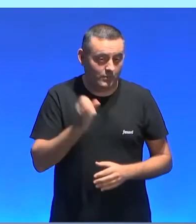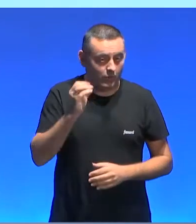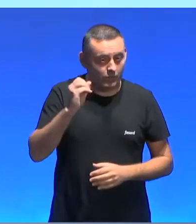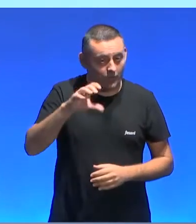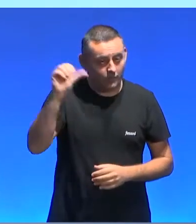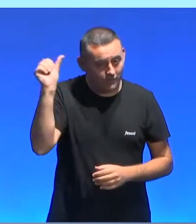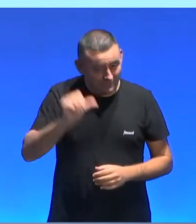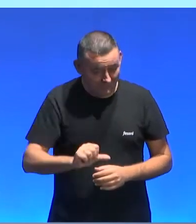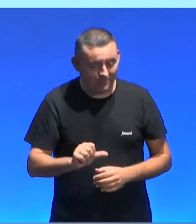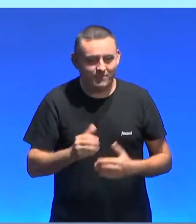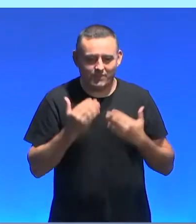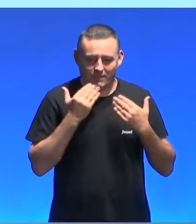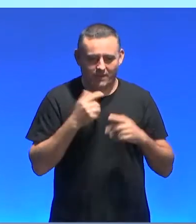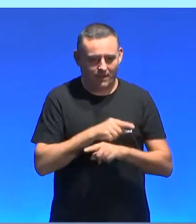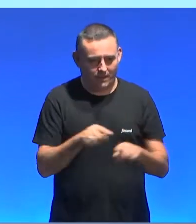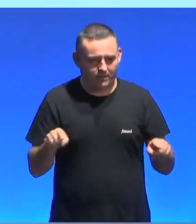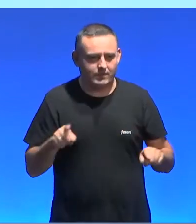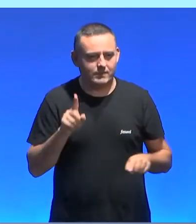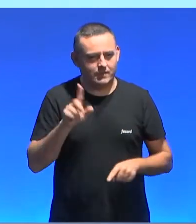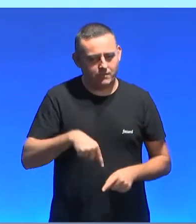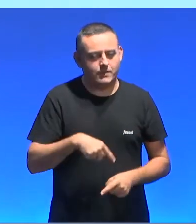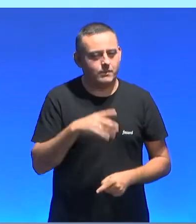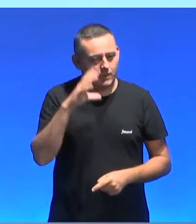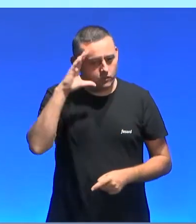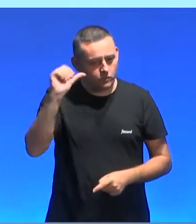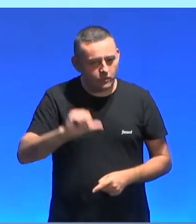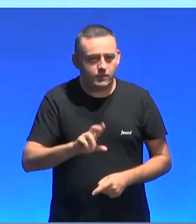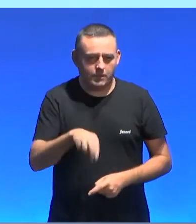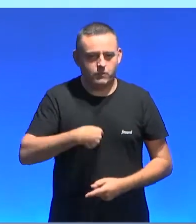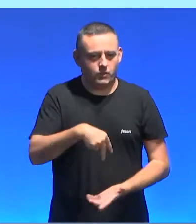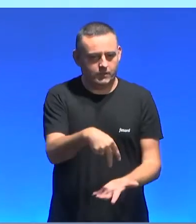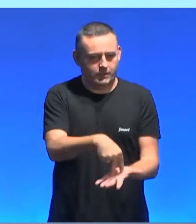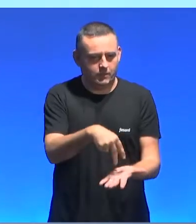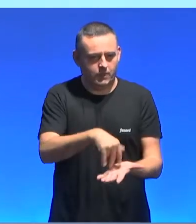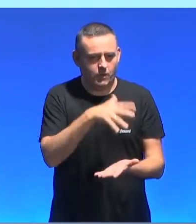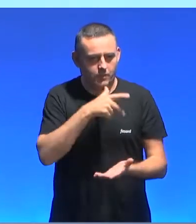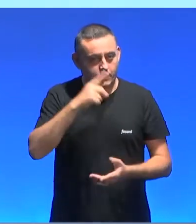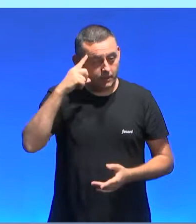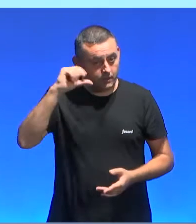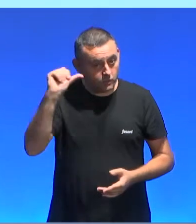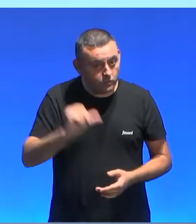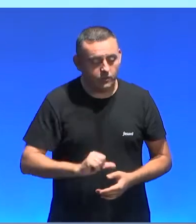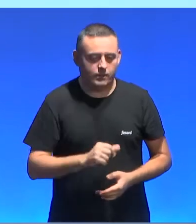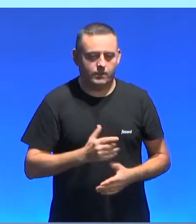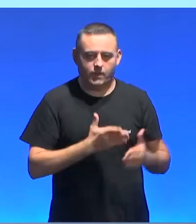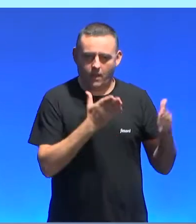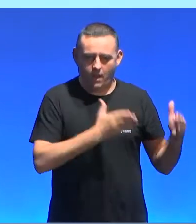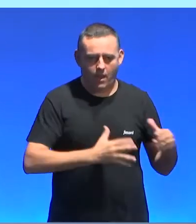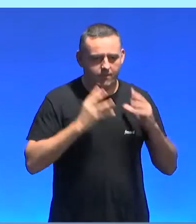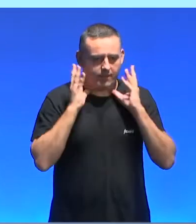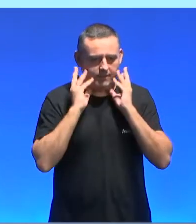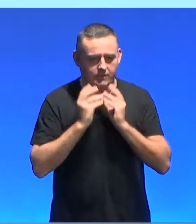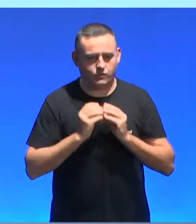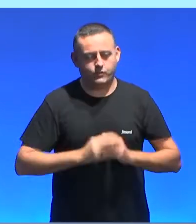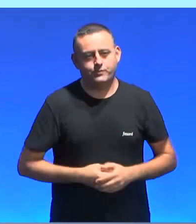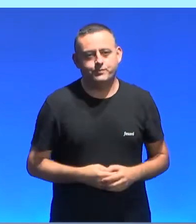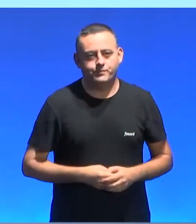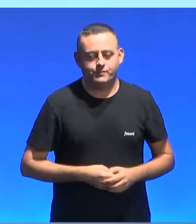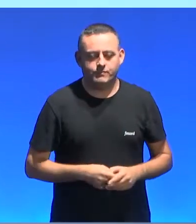sobre todo muchísimas gracias por estar aquí para escuchar a Francesco Tonucci, que es verdaderamente un auténtico